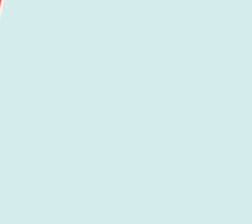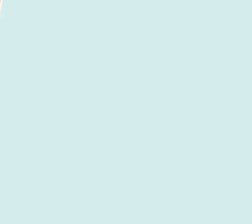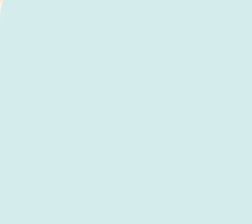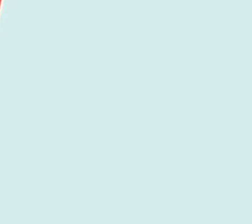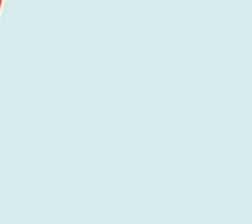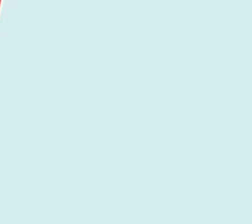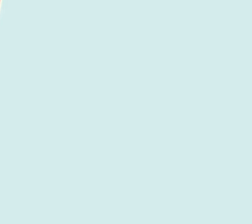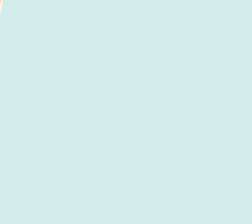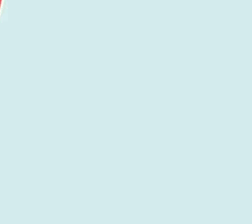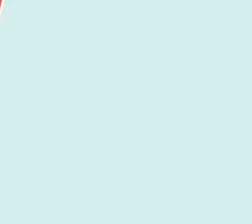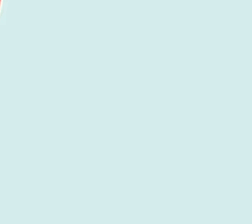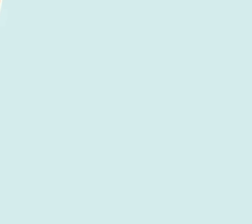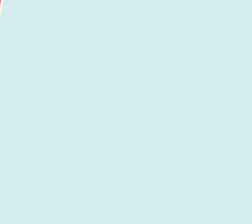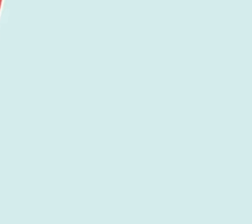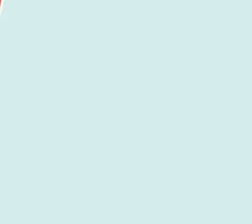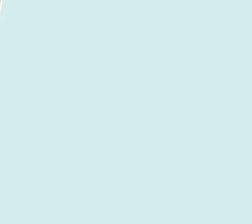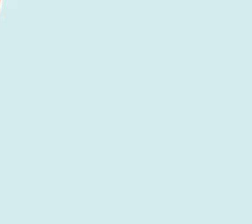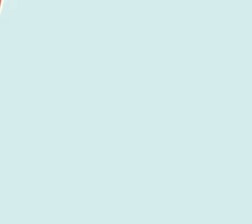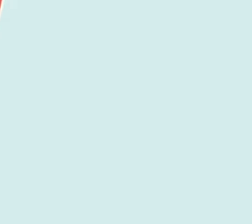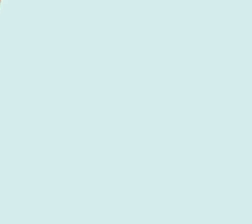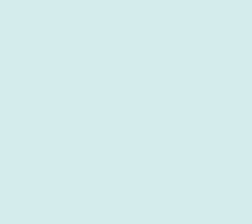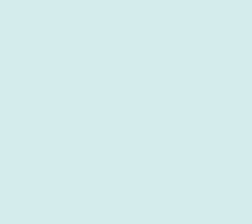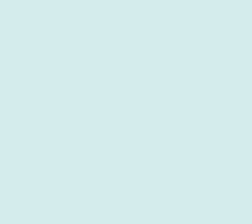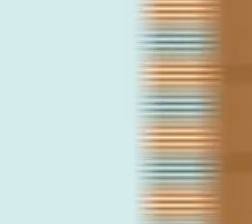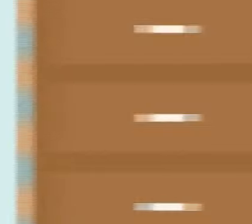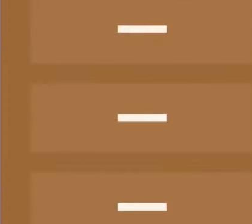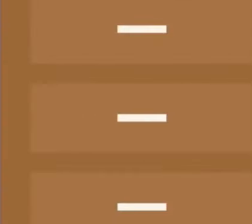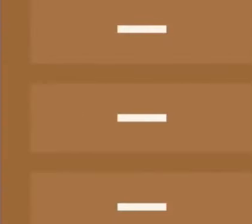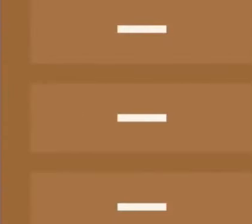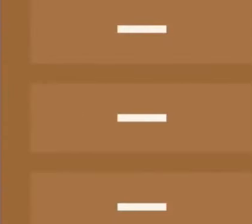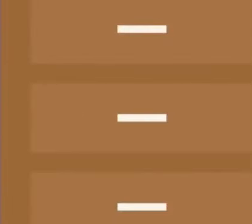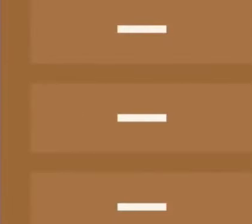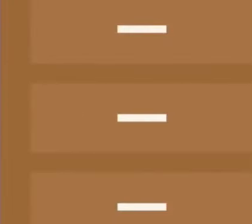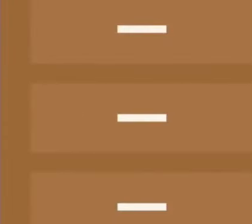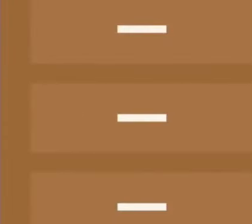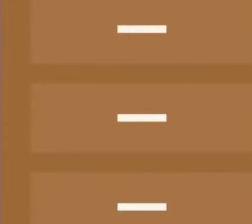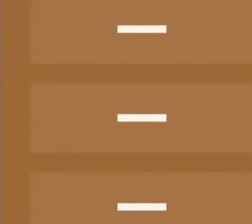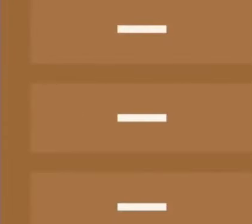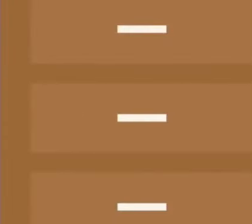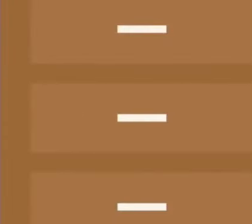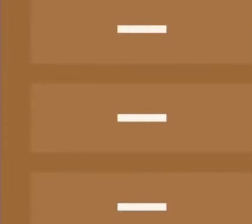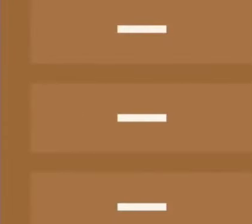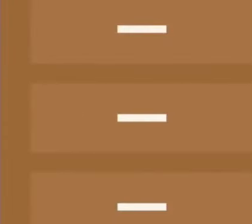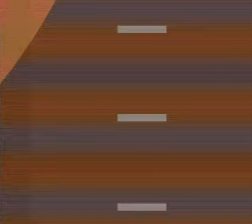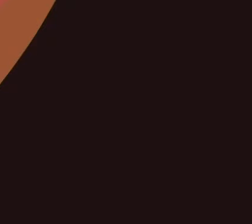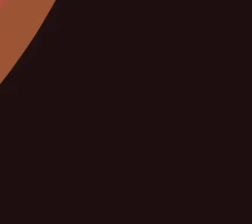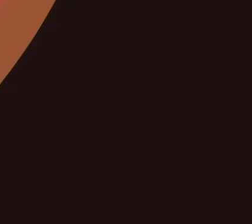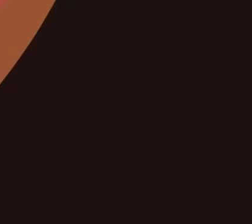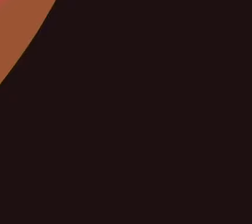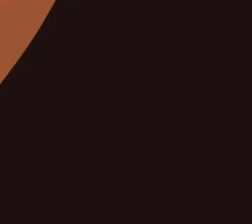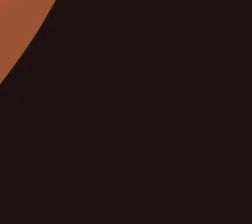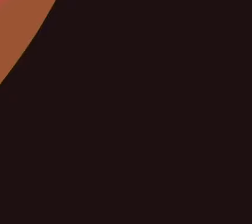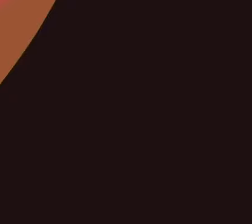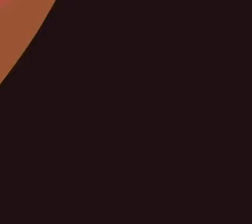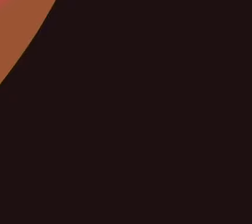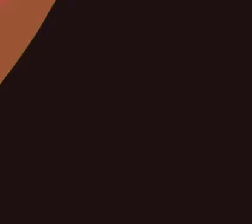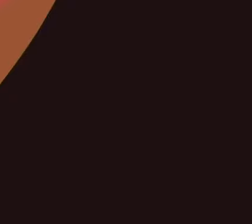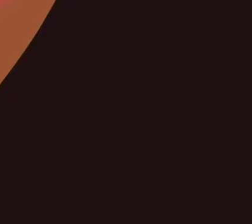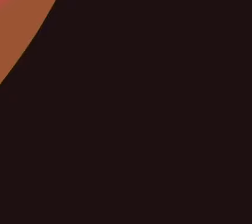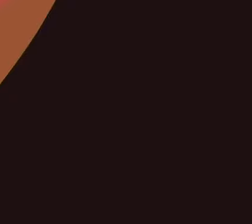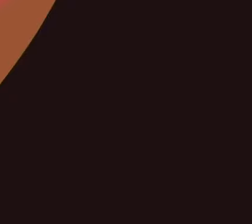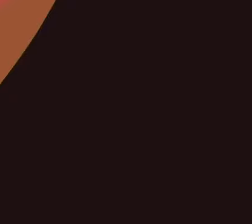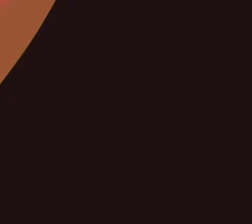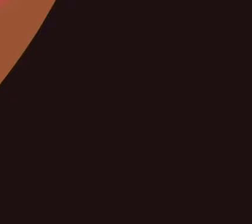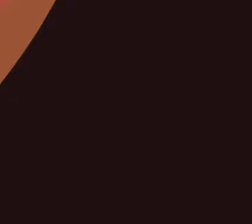que compartimos y nos comparten, aprender técnicas para identificar noticias falsas y desinformaciones, así como cuidar